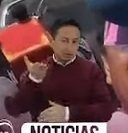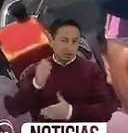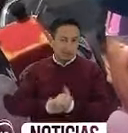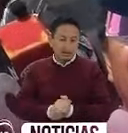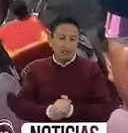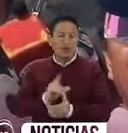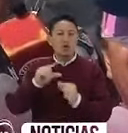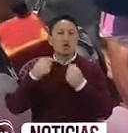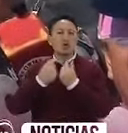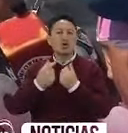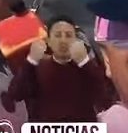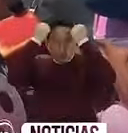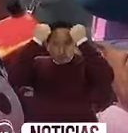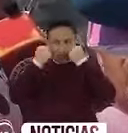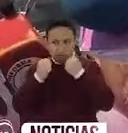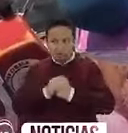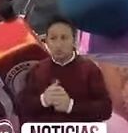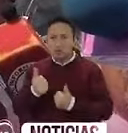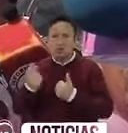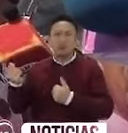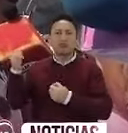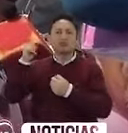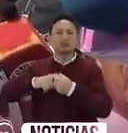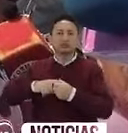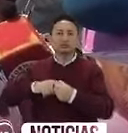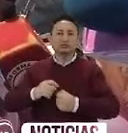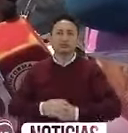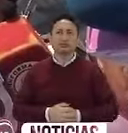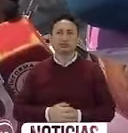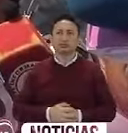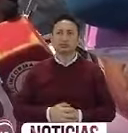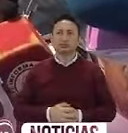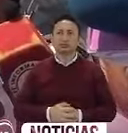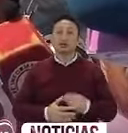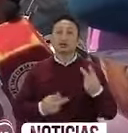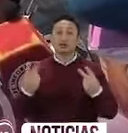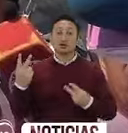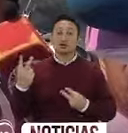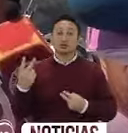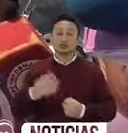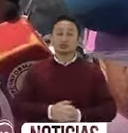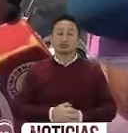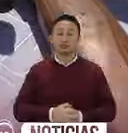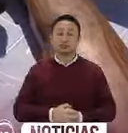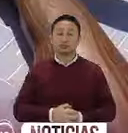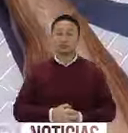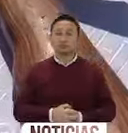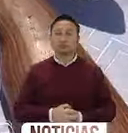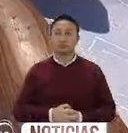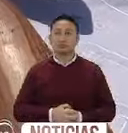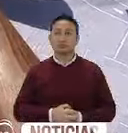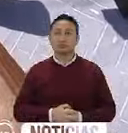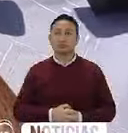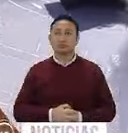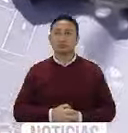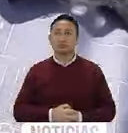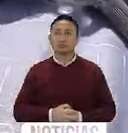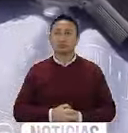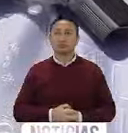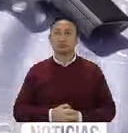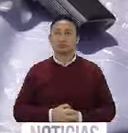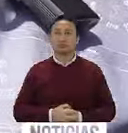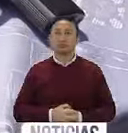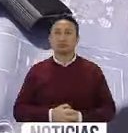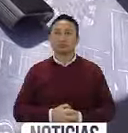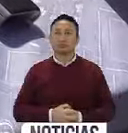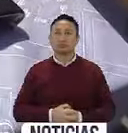a qué grupo delincuencial organizado pertenecen las víctimas y pertenecerían también los causantes del hecho. Con cámaras de Eduardo García desde la provincia